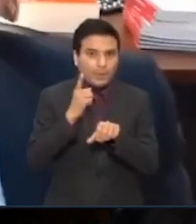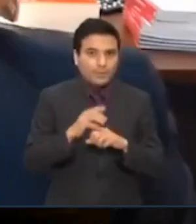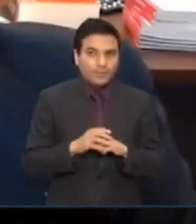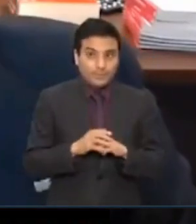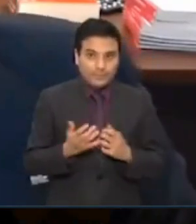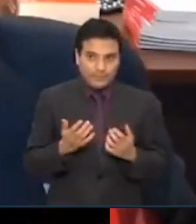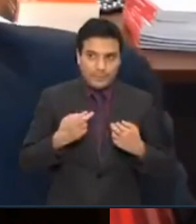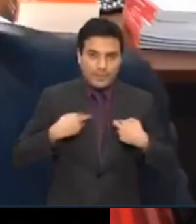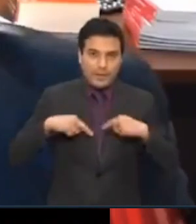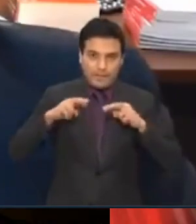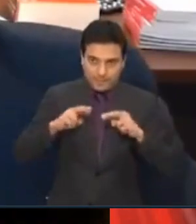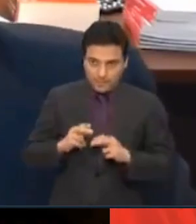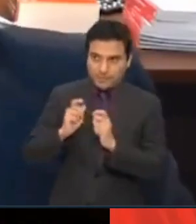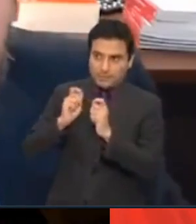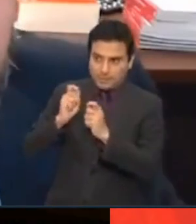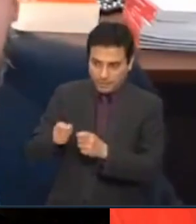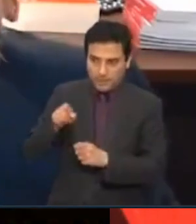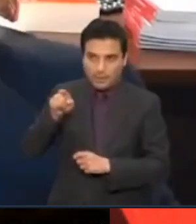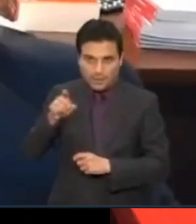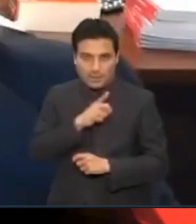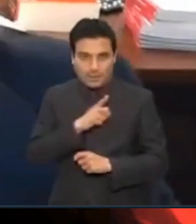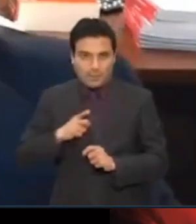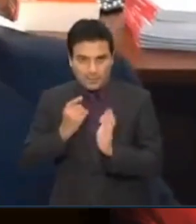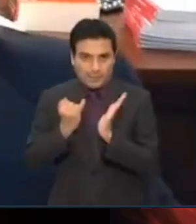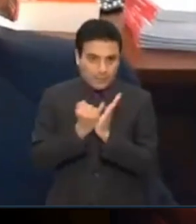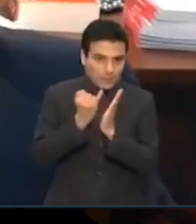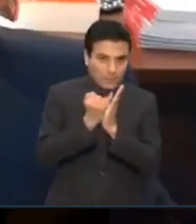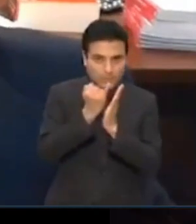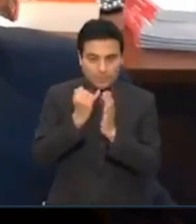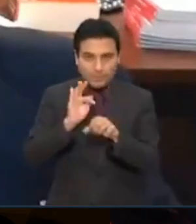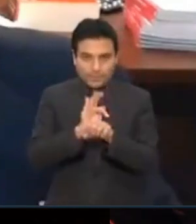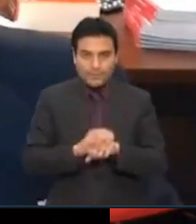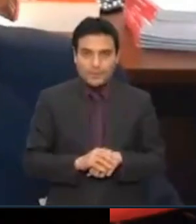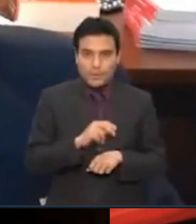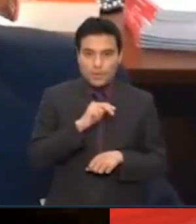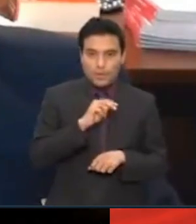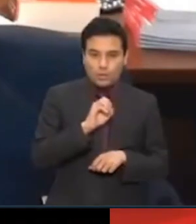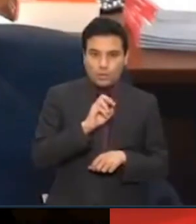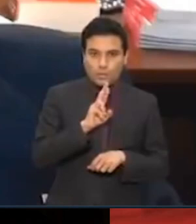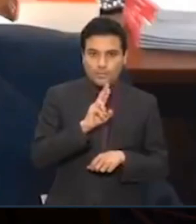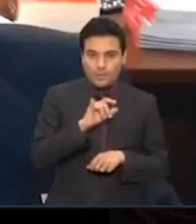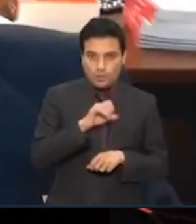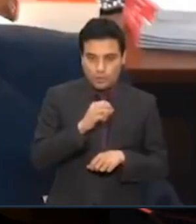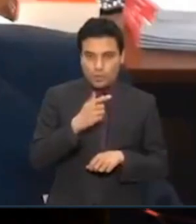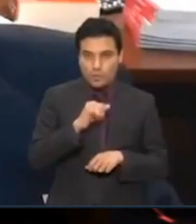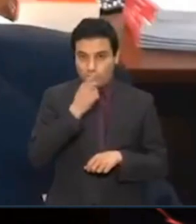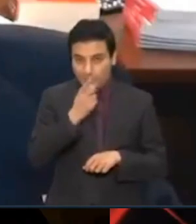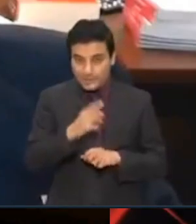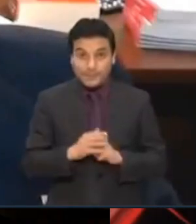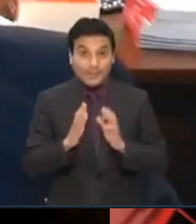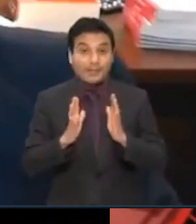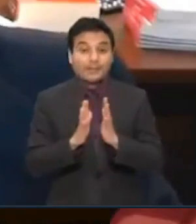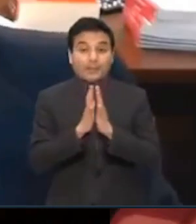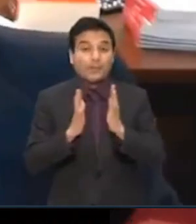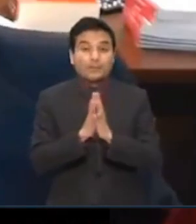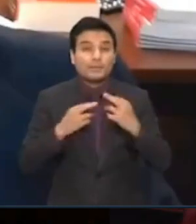sustituidos en el espacio en que las decisiones colectivas son tomadas. Dicho en palabras de Norberto Bobbio, cito, una democracia es